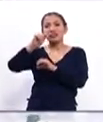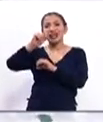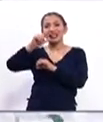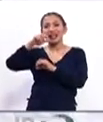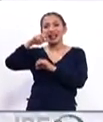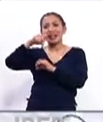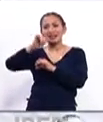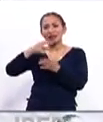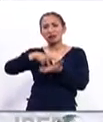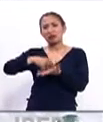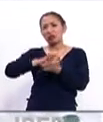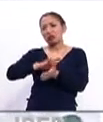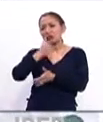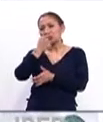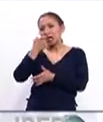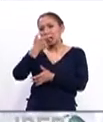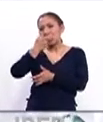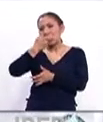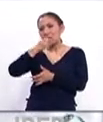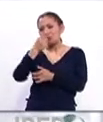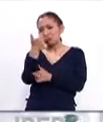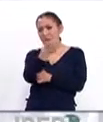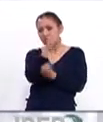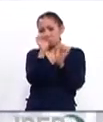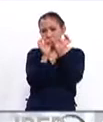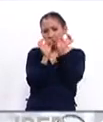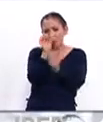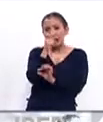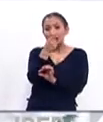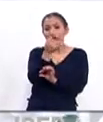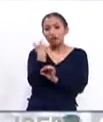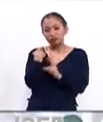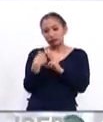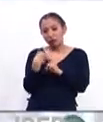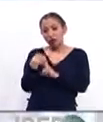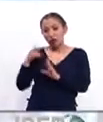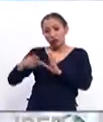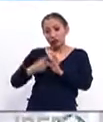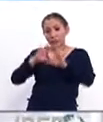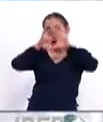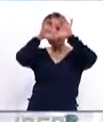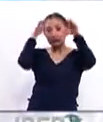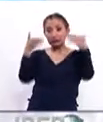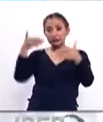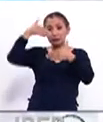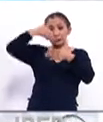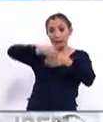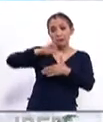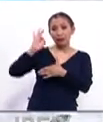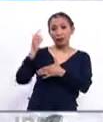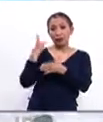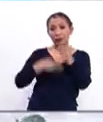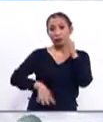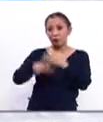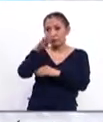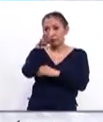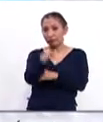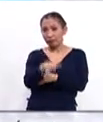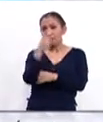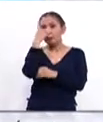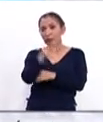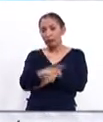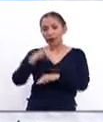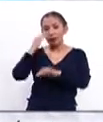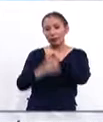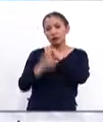femtosatélites, que pesan menos de 100 gramos cada uno. Cygnus tiene programado reentrar a la atmósfera a mediados de febrero del 2019 para